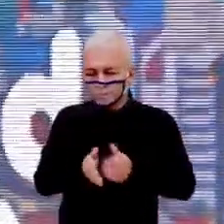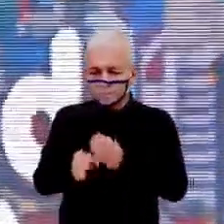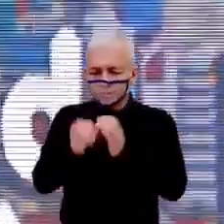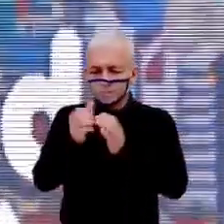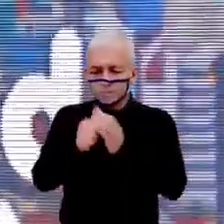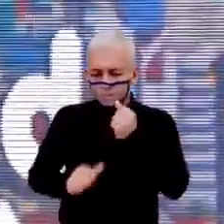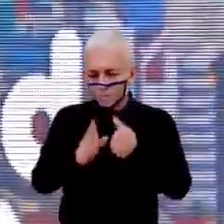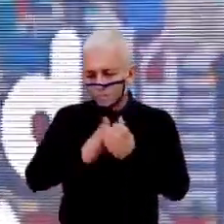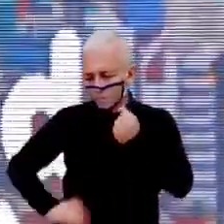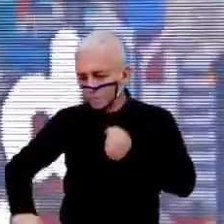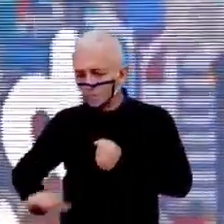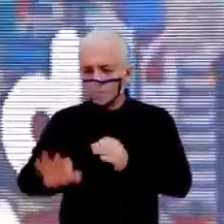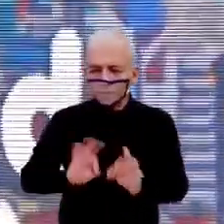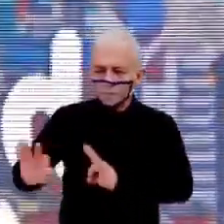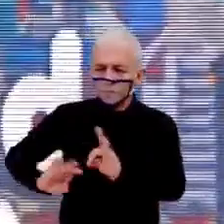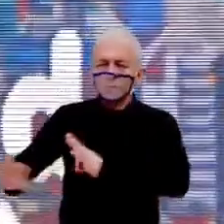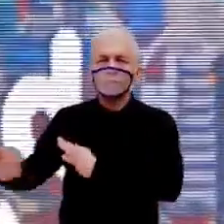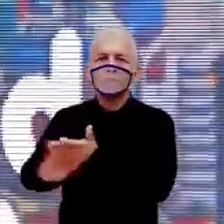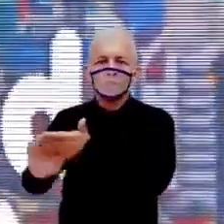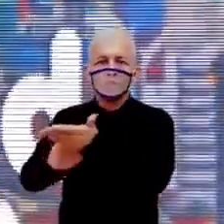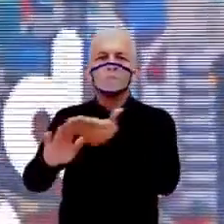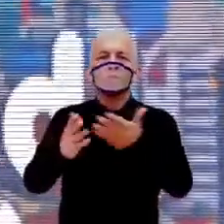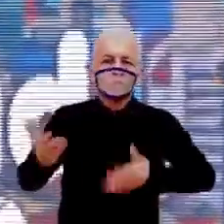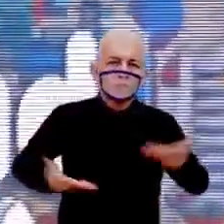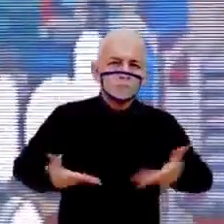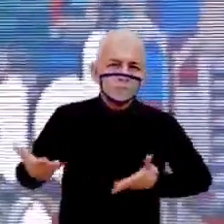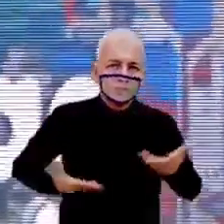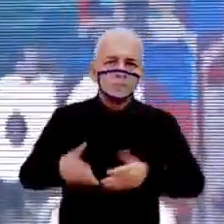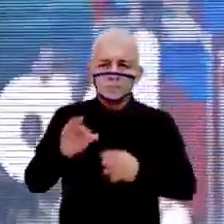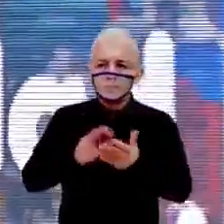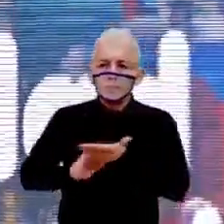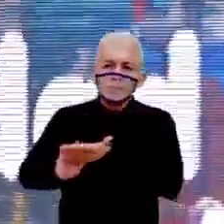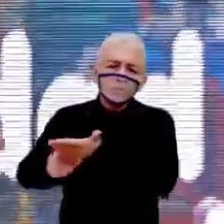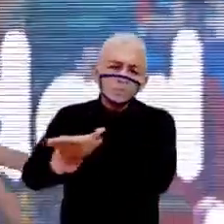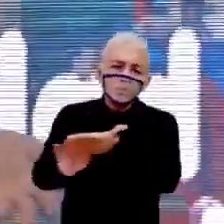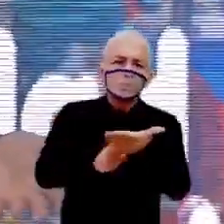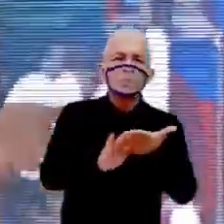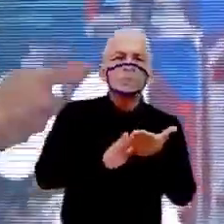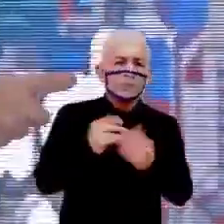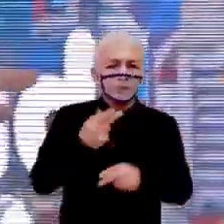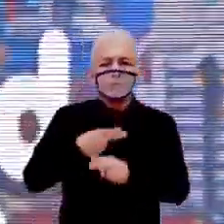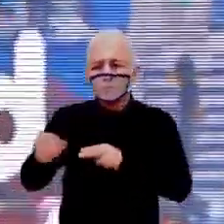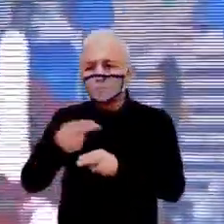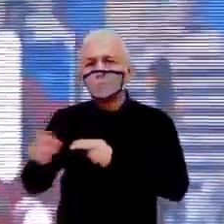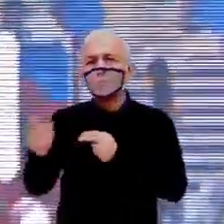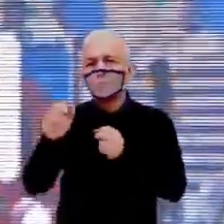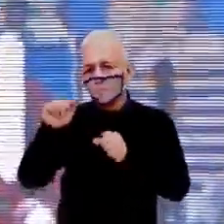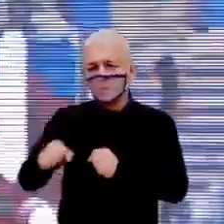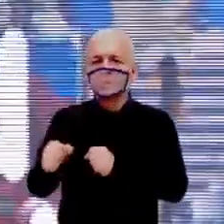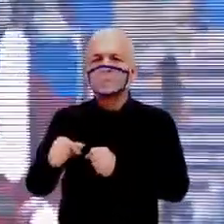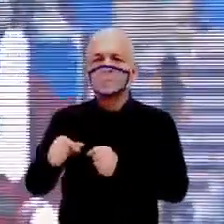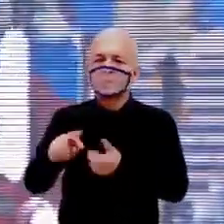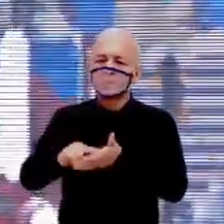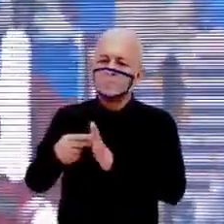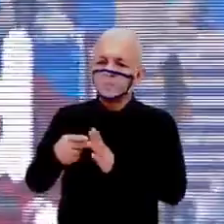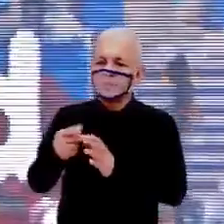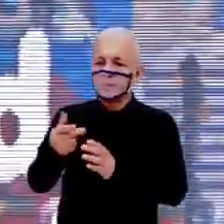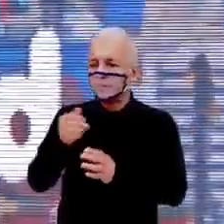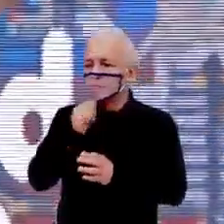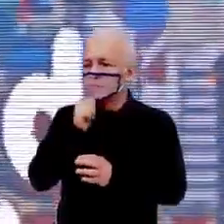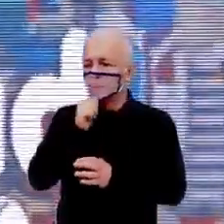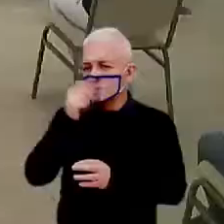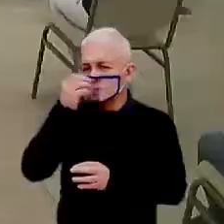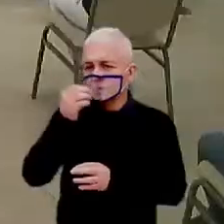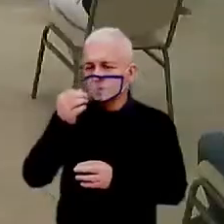tienen el nivel ni tenían la viabilidad de servicio público. Estamos arreglando ese problema que quedó para que puedan ellos dejar de descargar sus